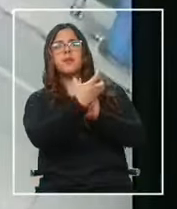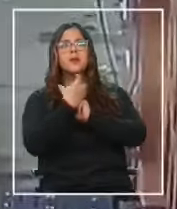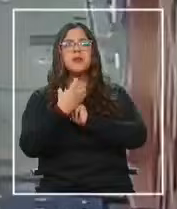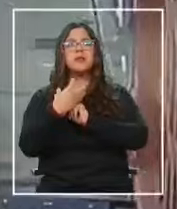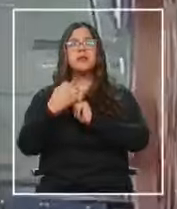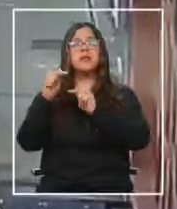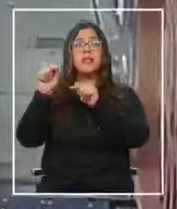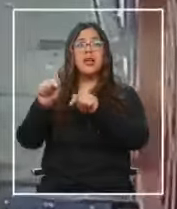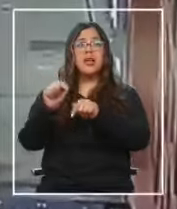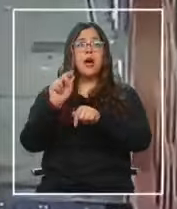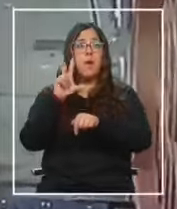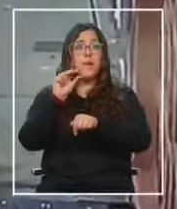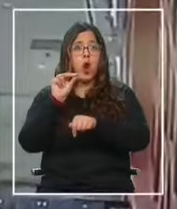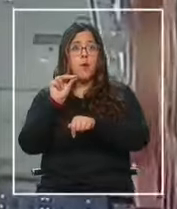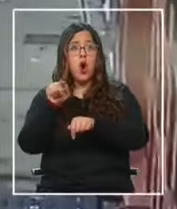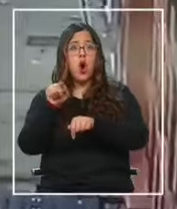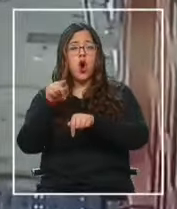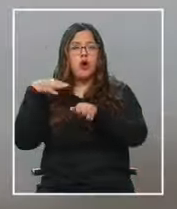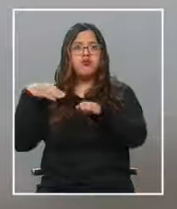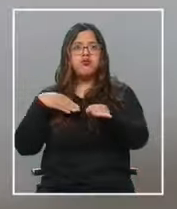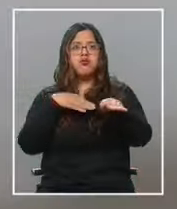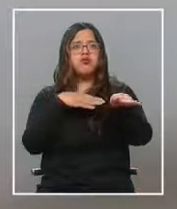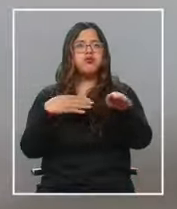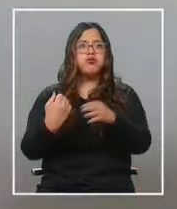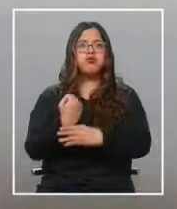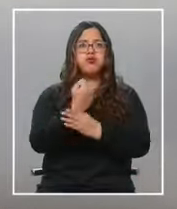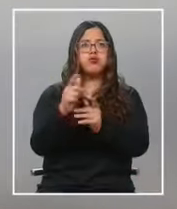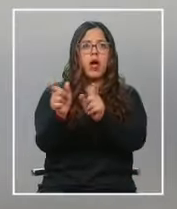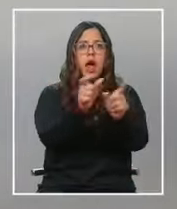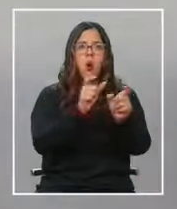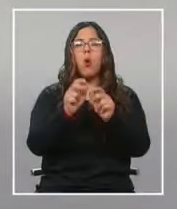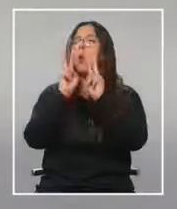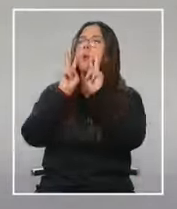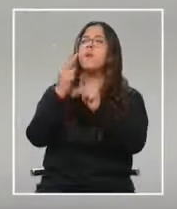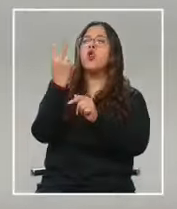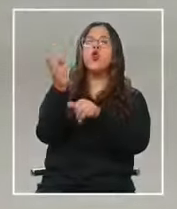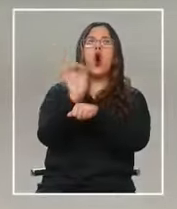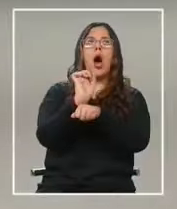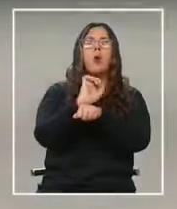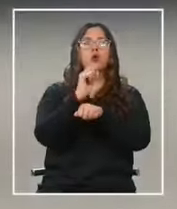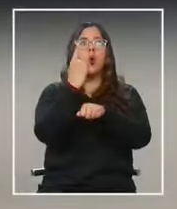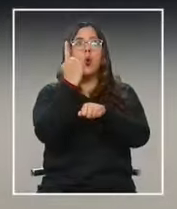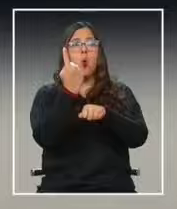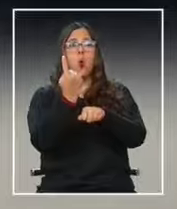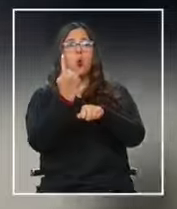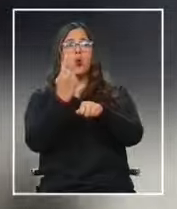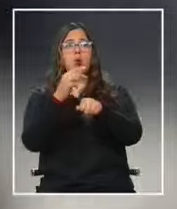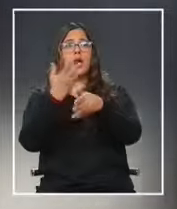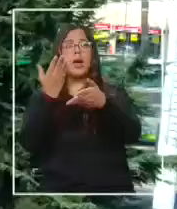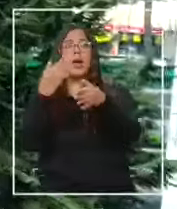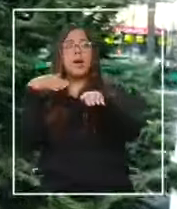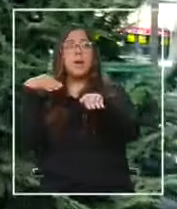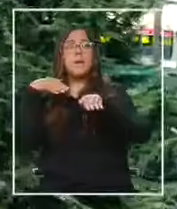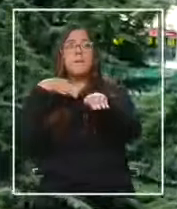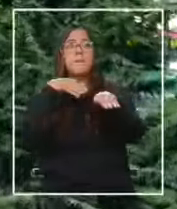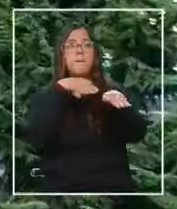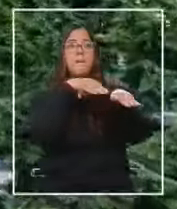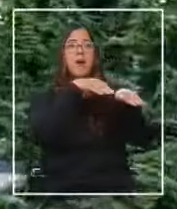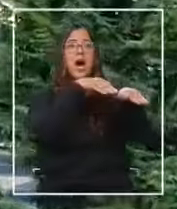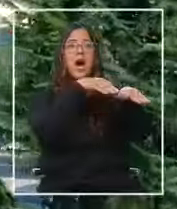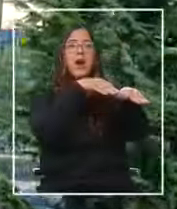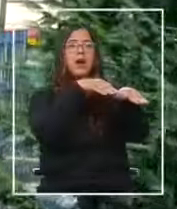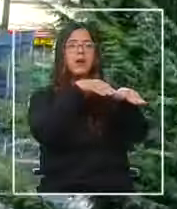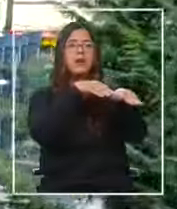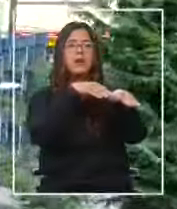gris cumpliría la función de escolta. Lo que vimos eran dos vehículos, que uno tapaba al negro